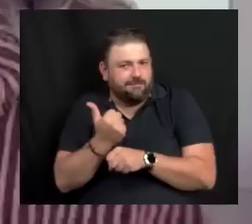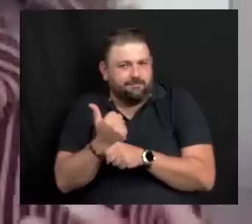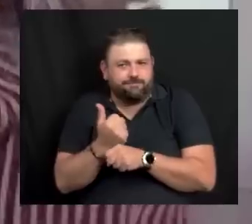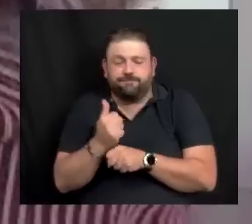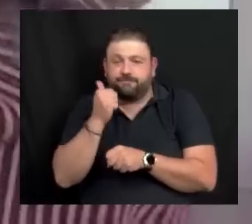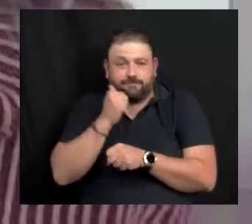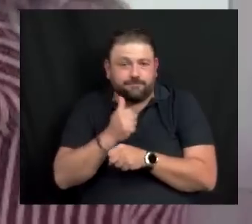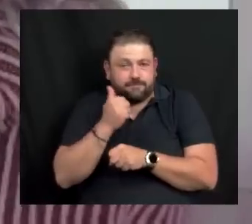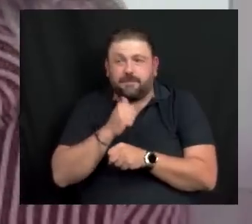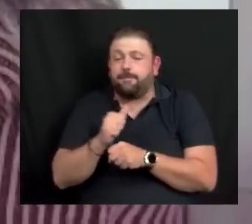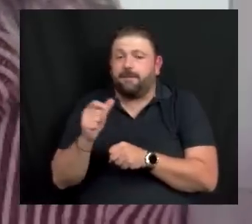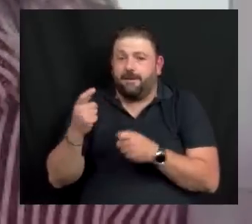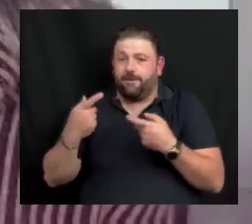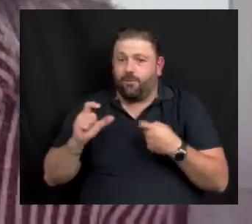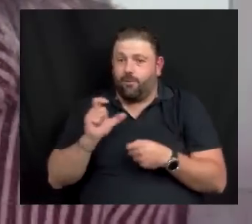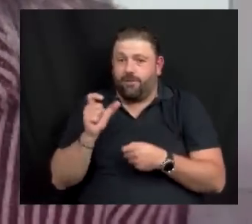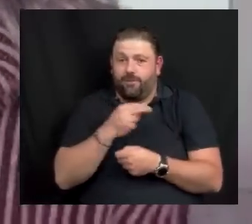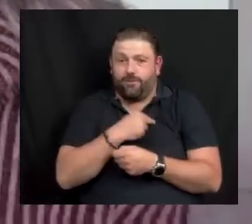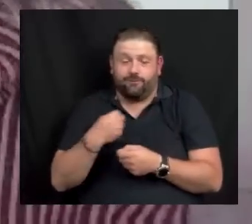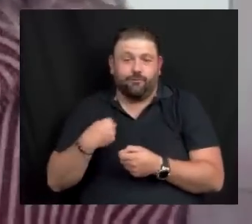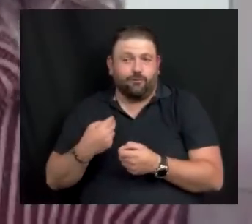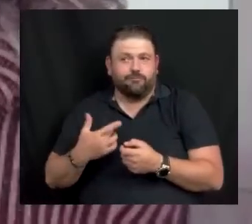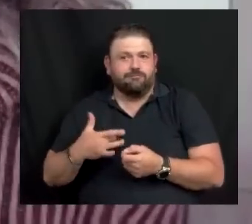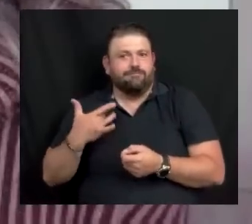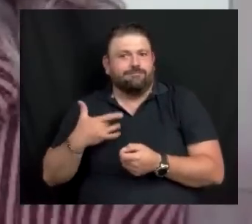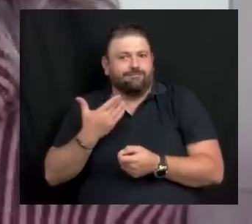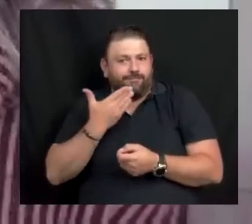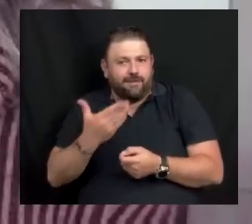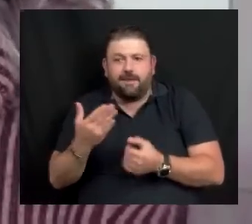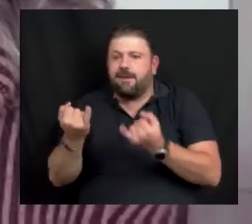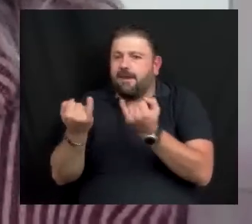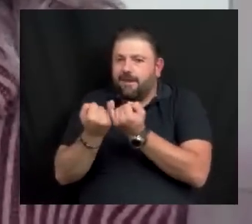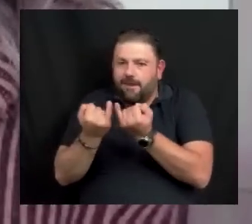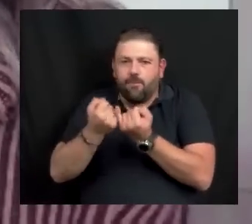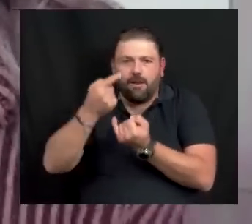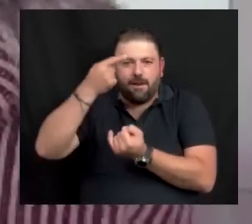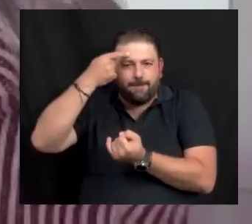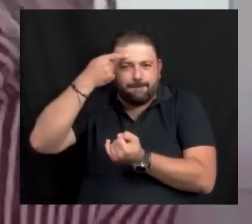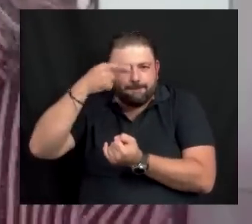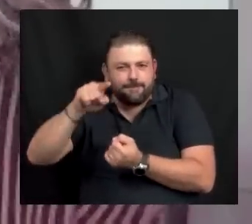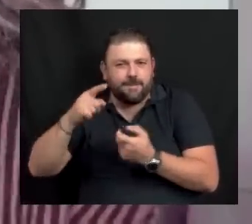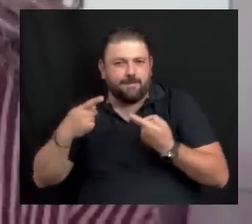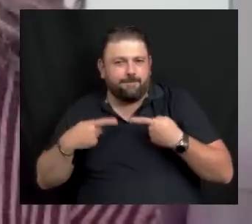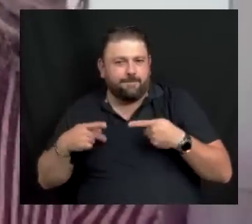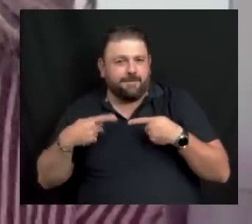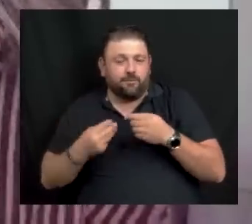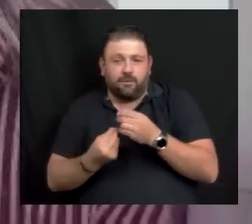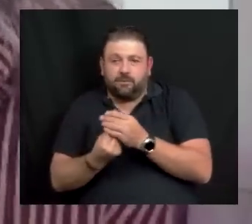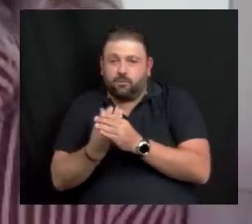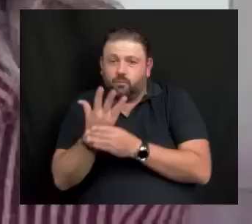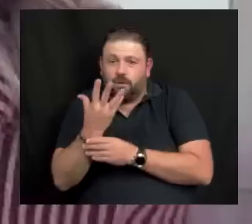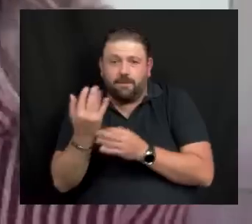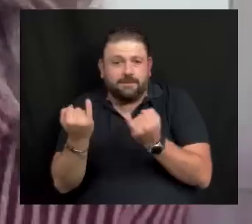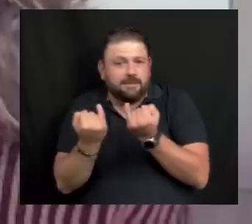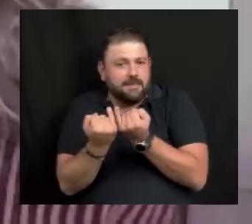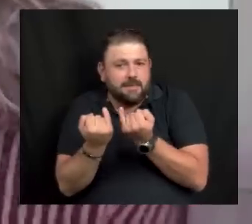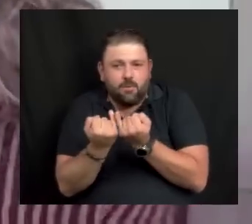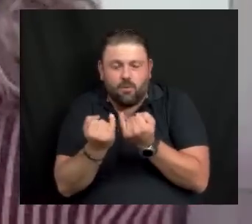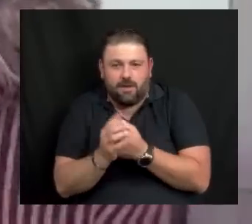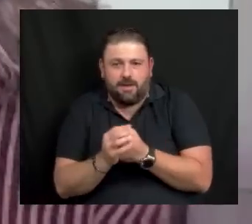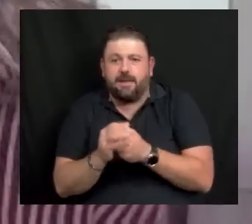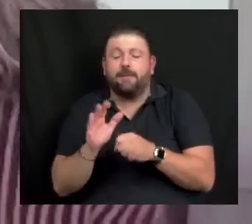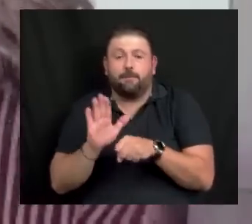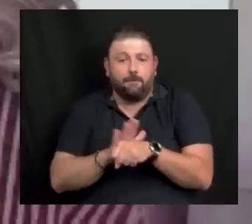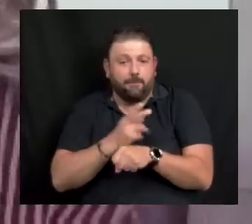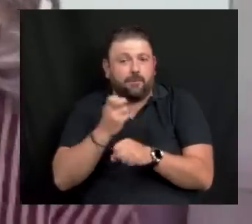más empresarios también lo están experimentando. El día a día te permite no tener lista de pendientes, porque entonces no